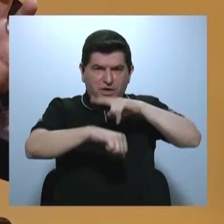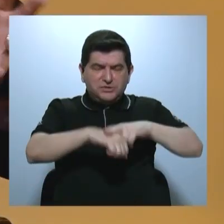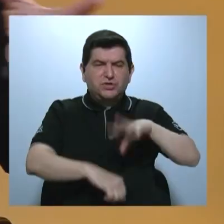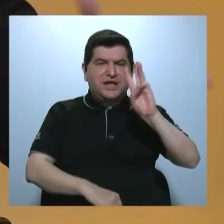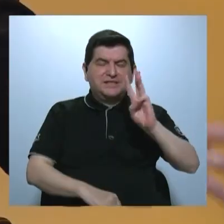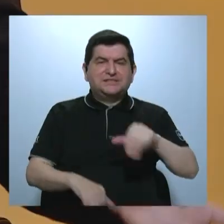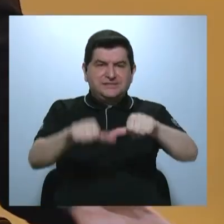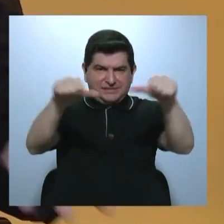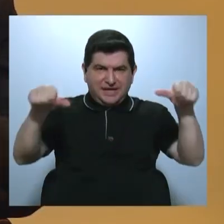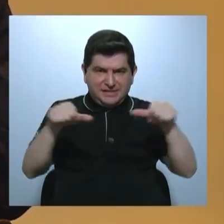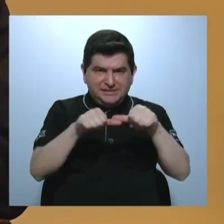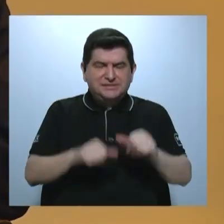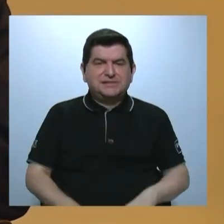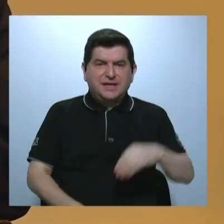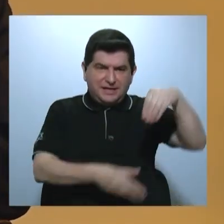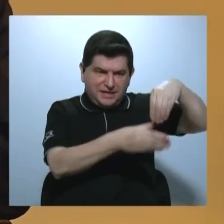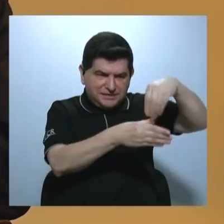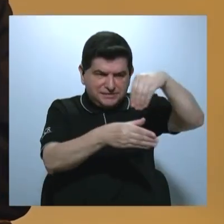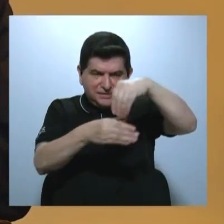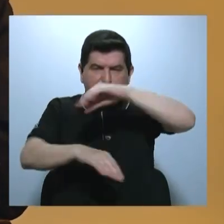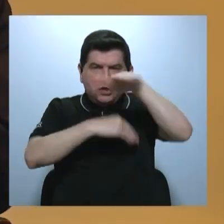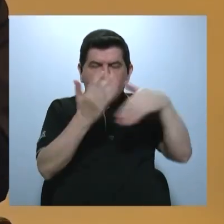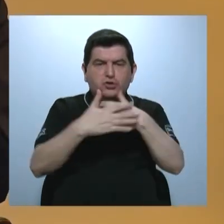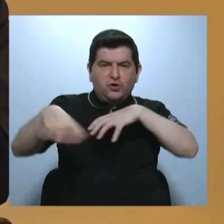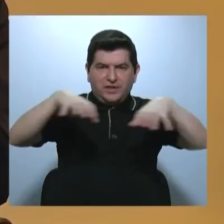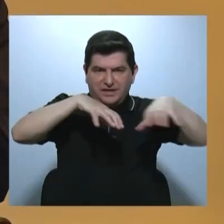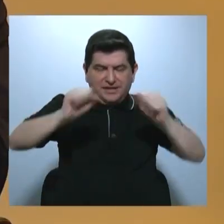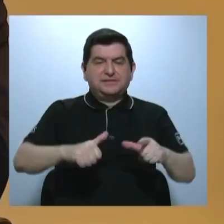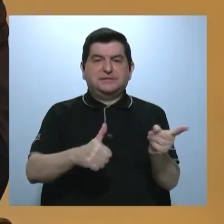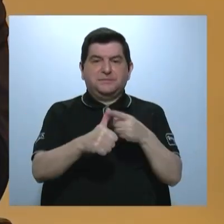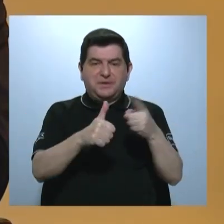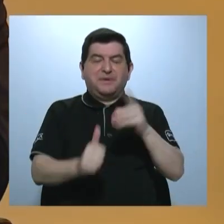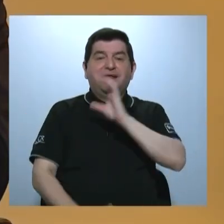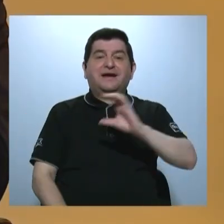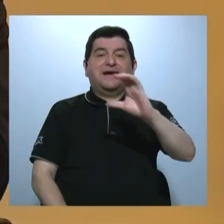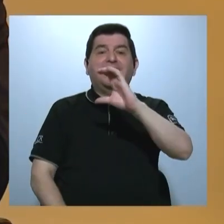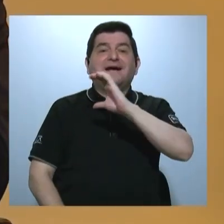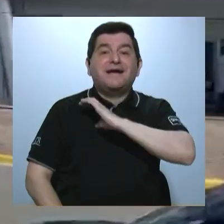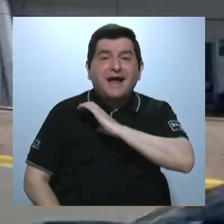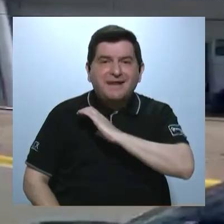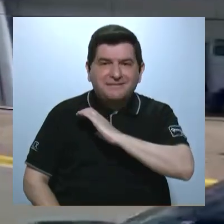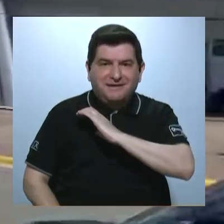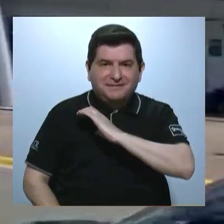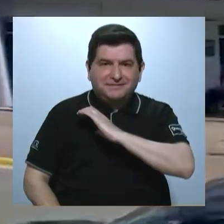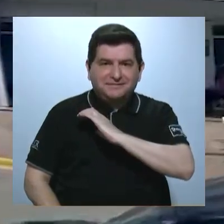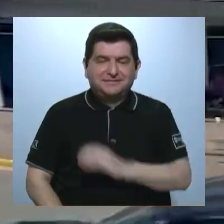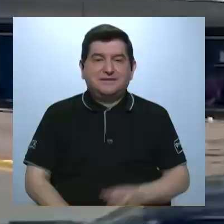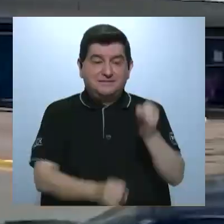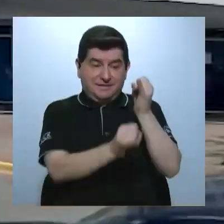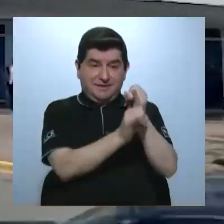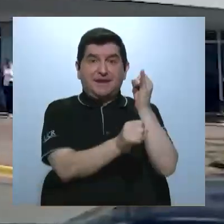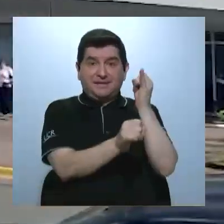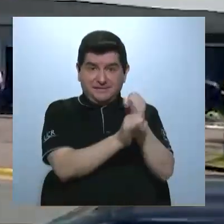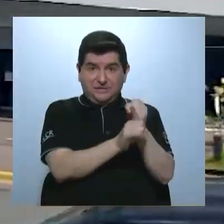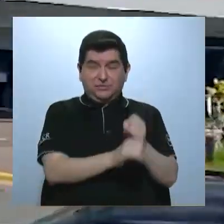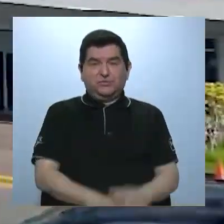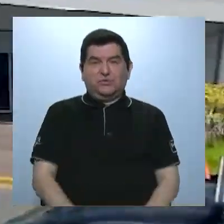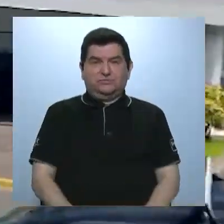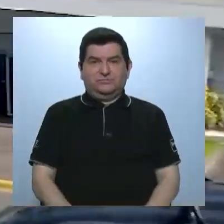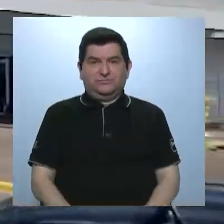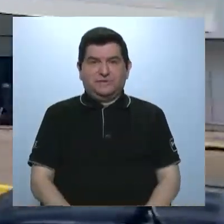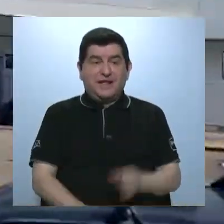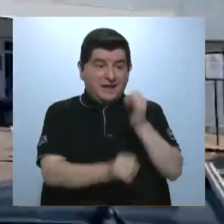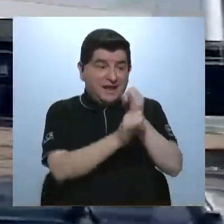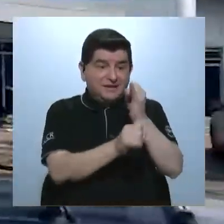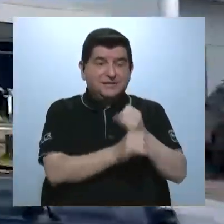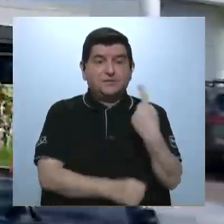grandes cajitas donde agrupamos todas nuestras acciones y actividades. La primera, la calidad de las instituciones, la institucionalidad que